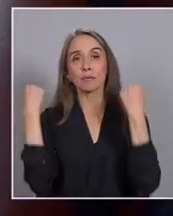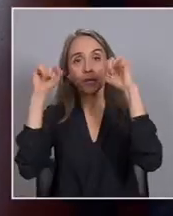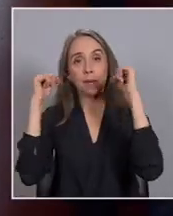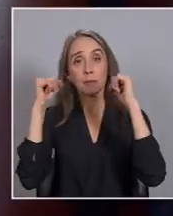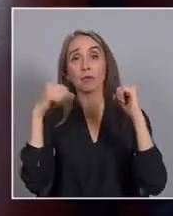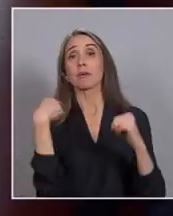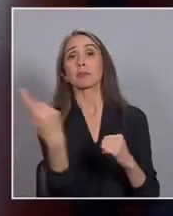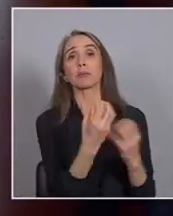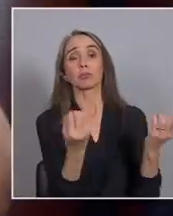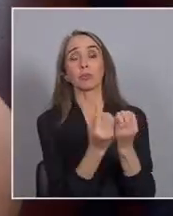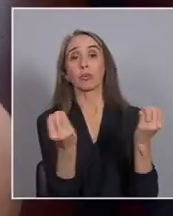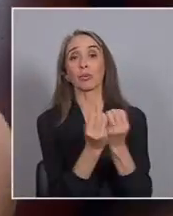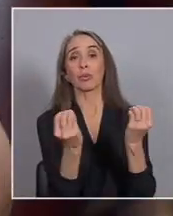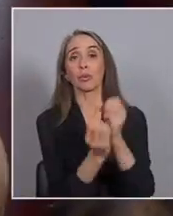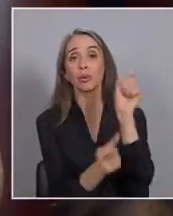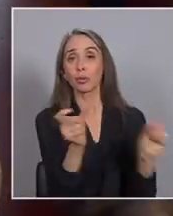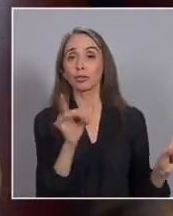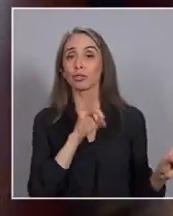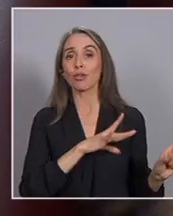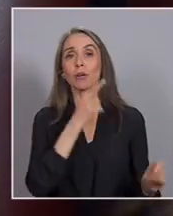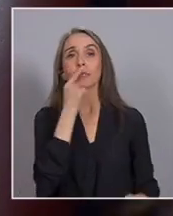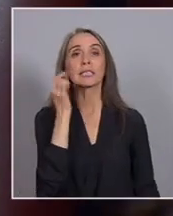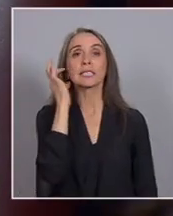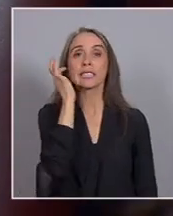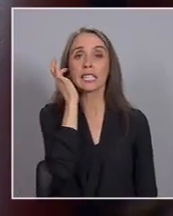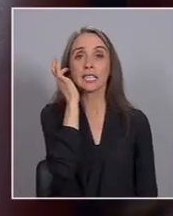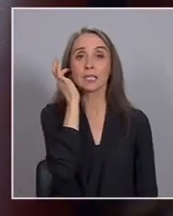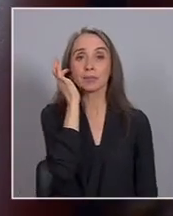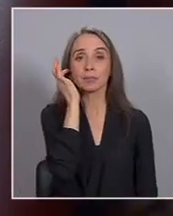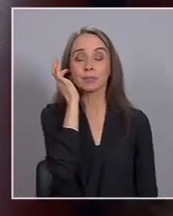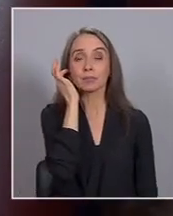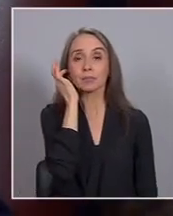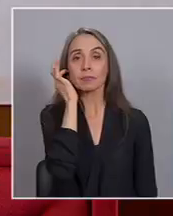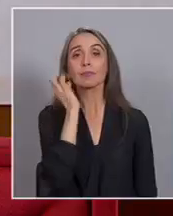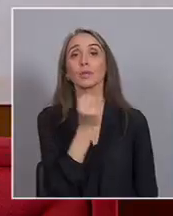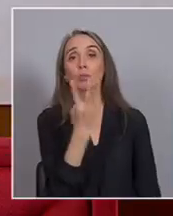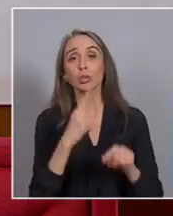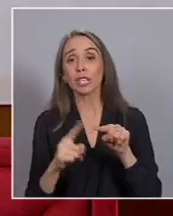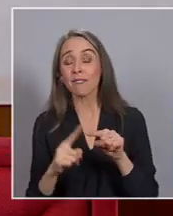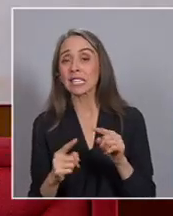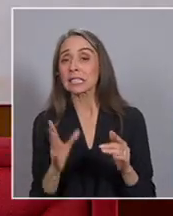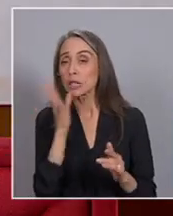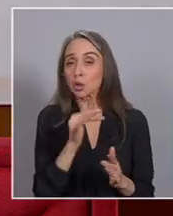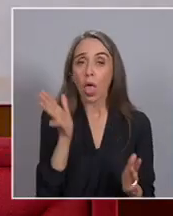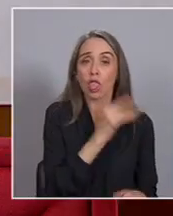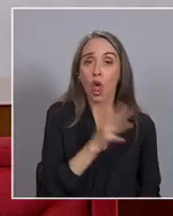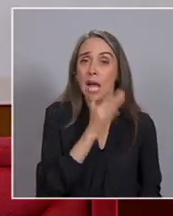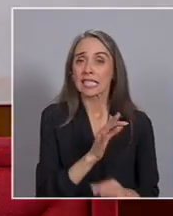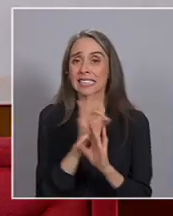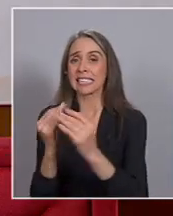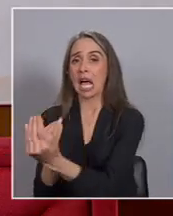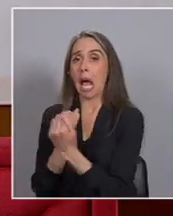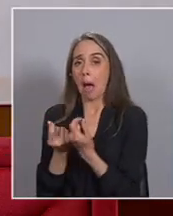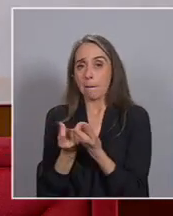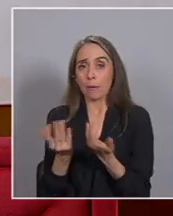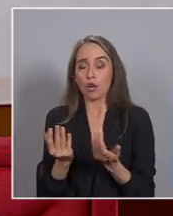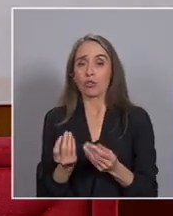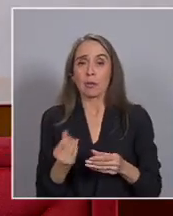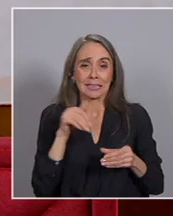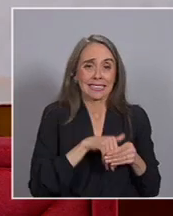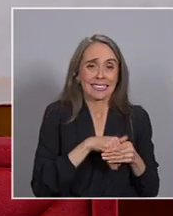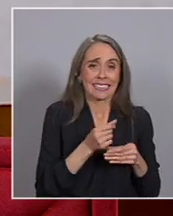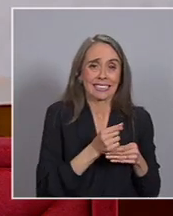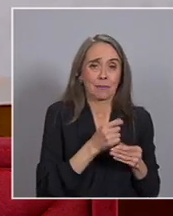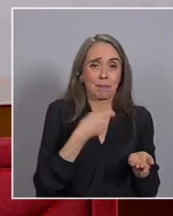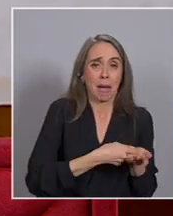de tantos deportistas chilenos y chilenas que muchas veces en condiciones precarias, sin apoyo, teniendo que juntar plata